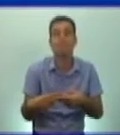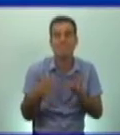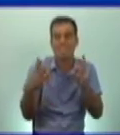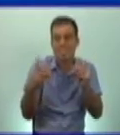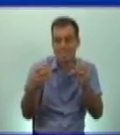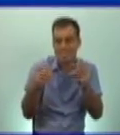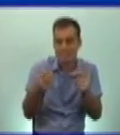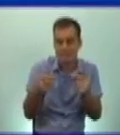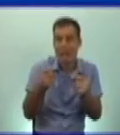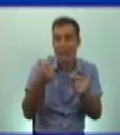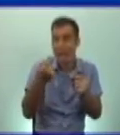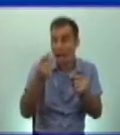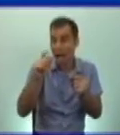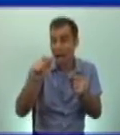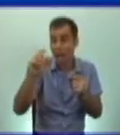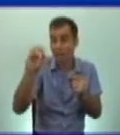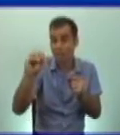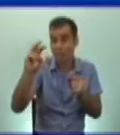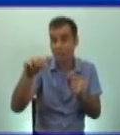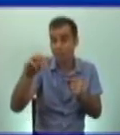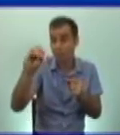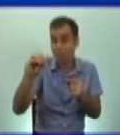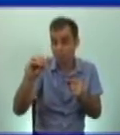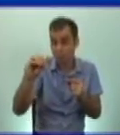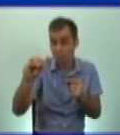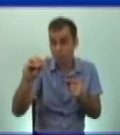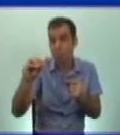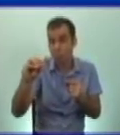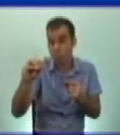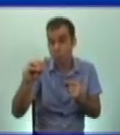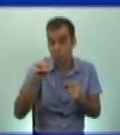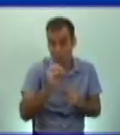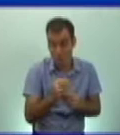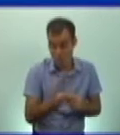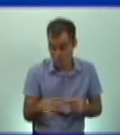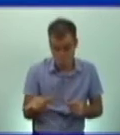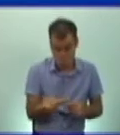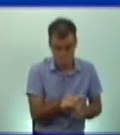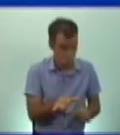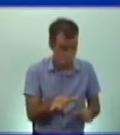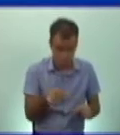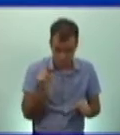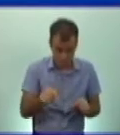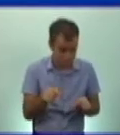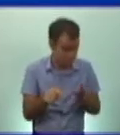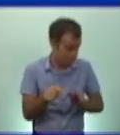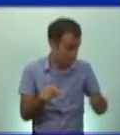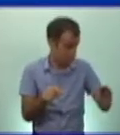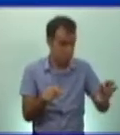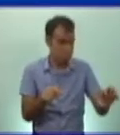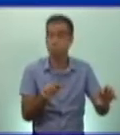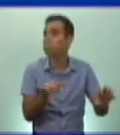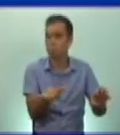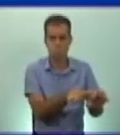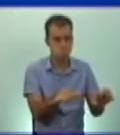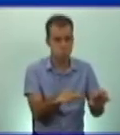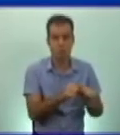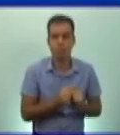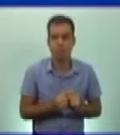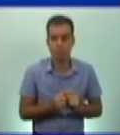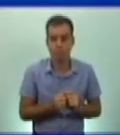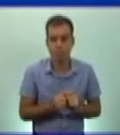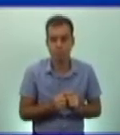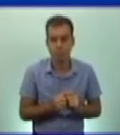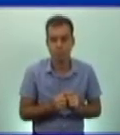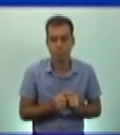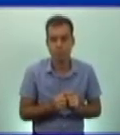de átomos de oxígeno que sea igual en reaccionantes y productos. Sin embargo, ¿qué pasó ahora con la cantidad de átomos de hidrógeno? Fíjense que tenía